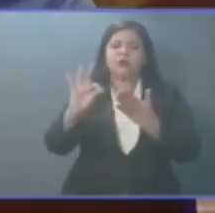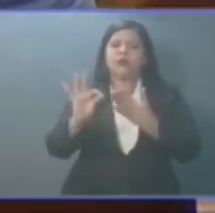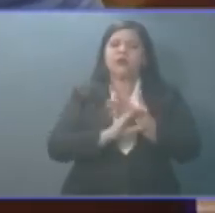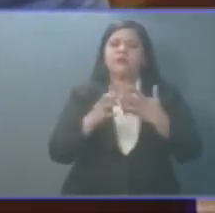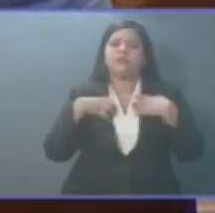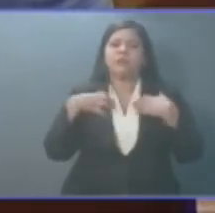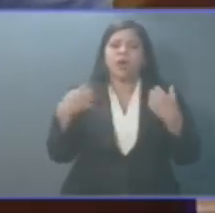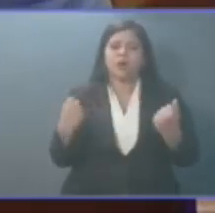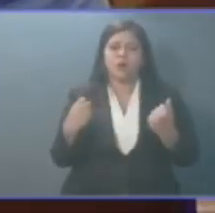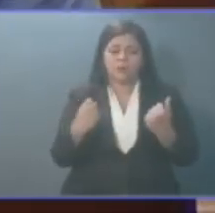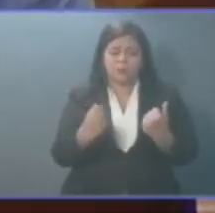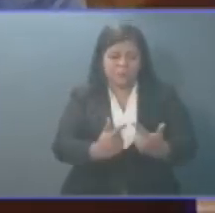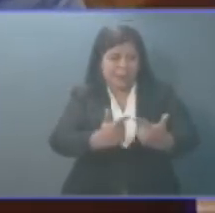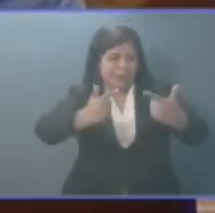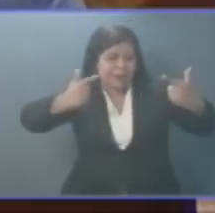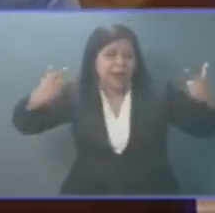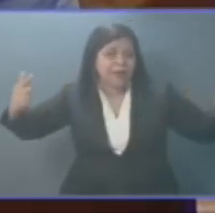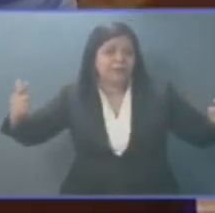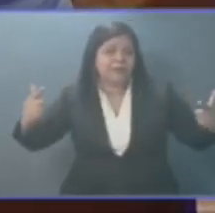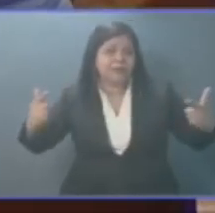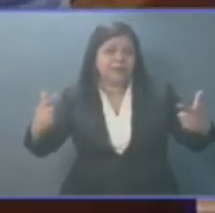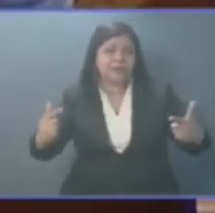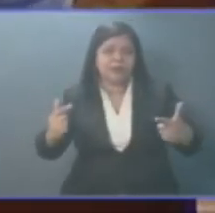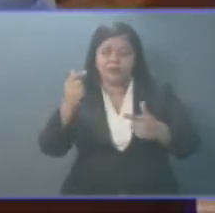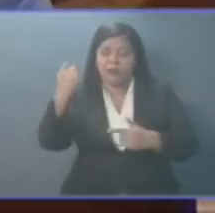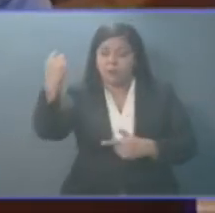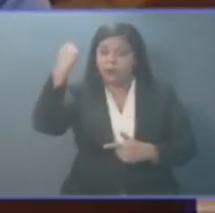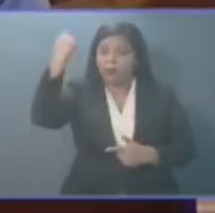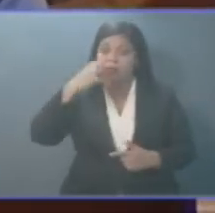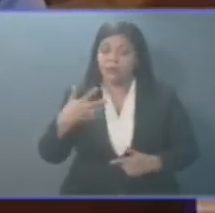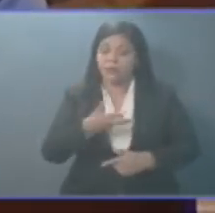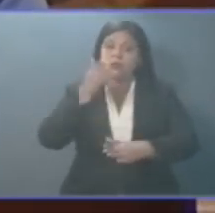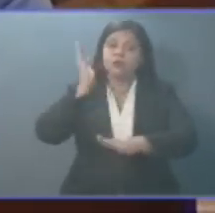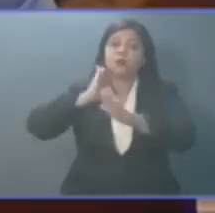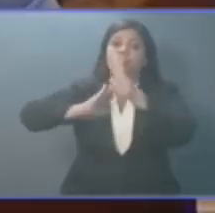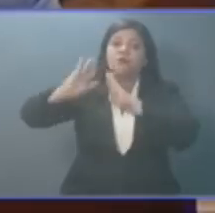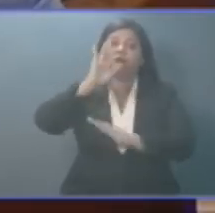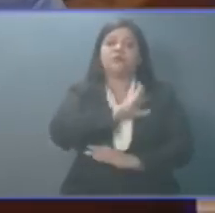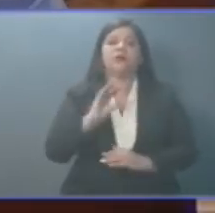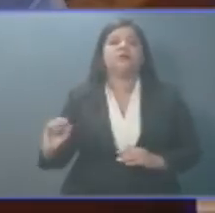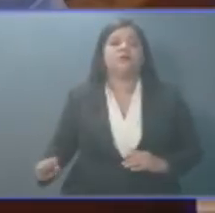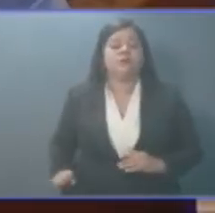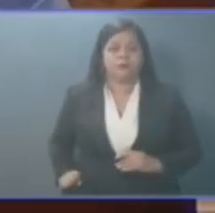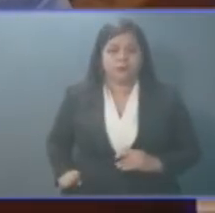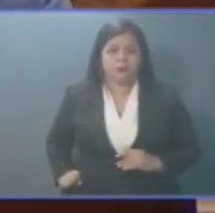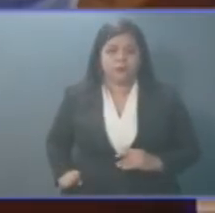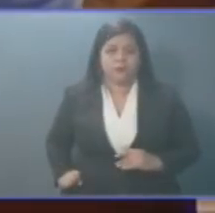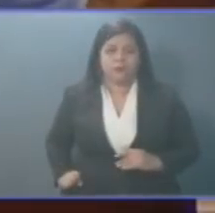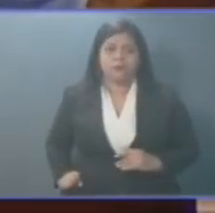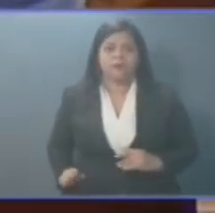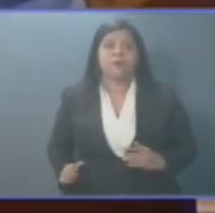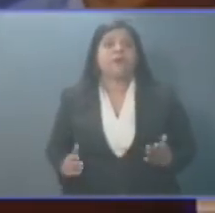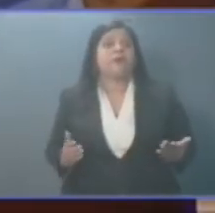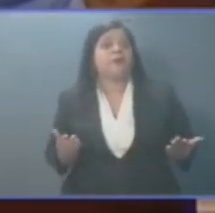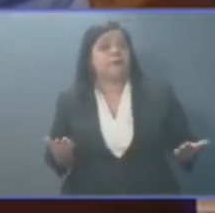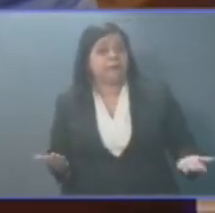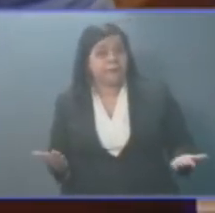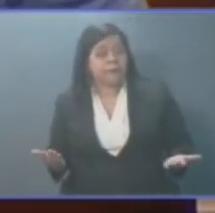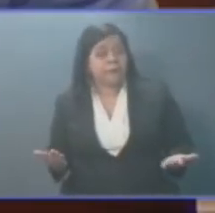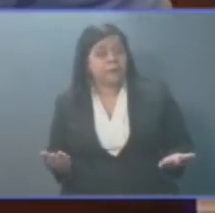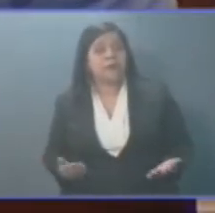salud más ambicioso y emblemático de la historia de nuestro país, que